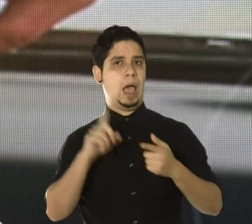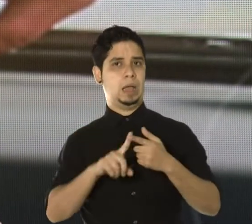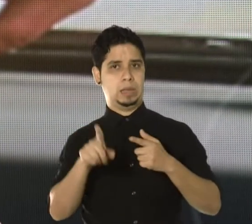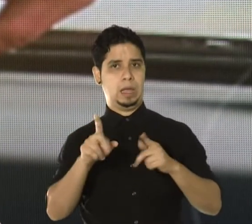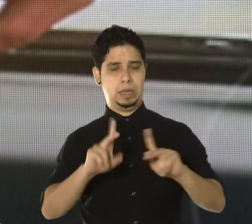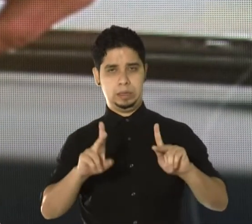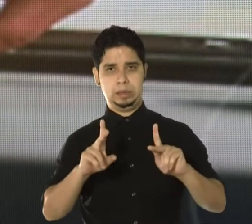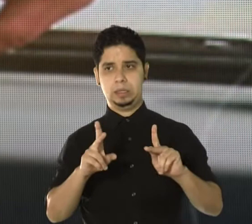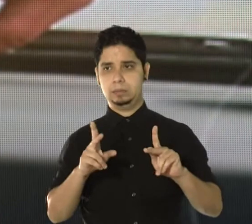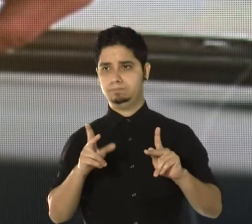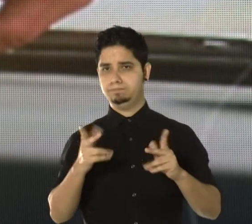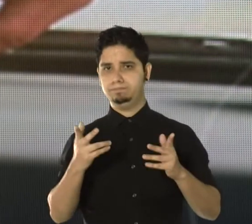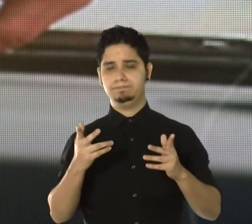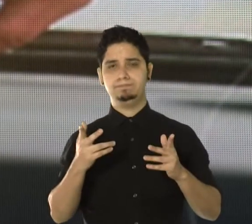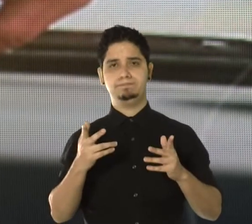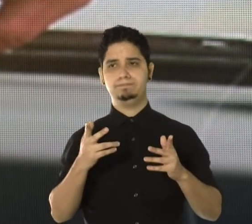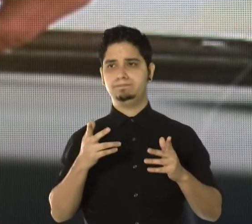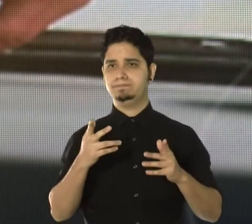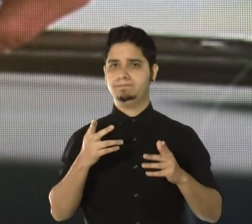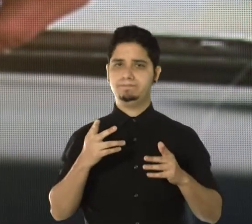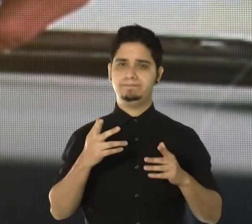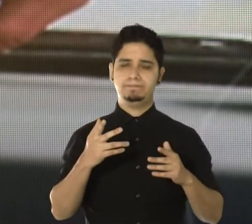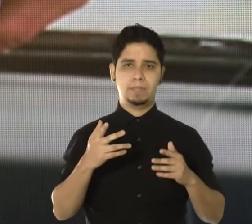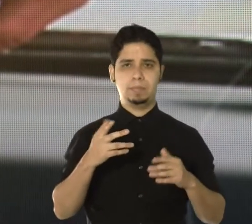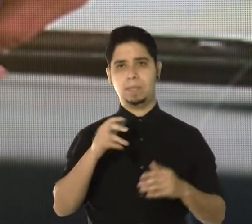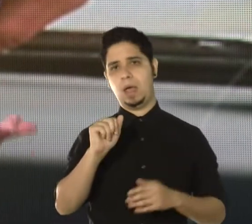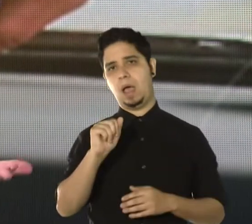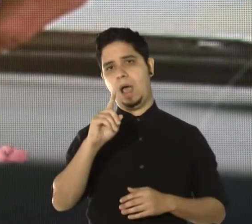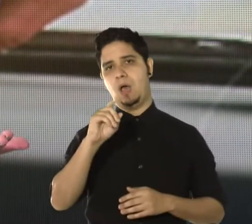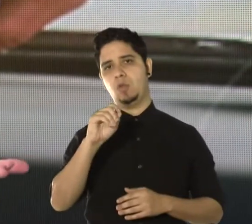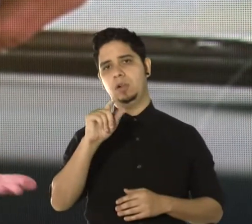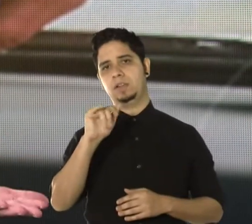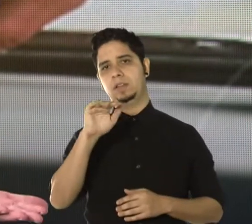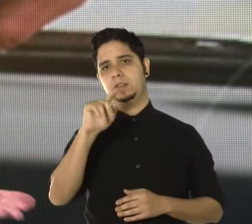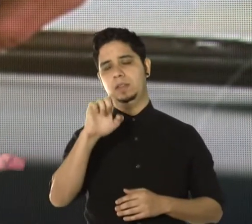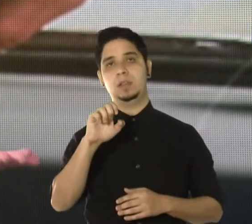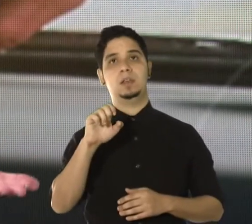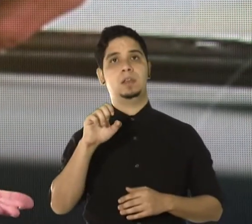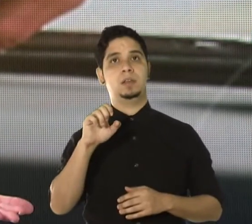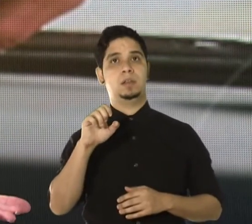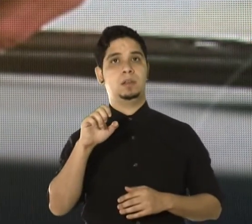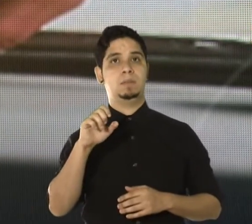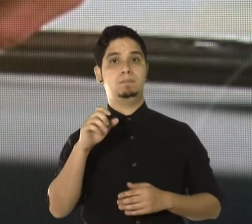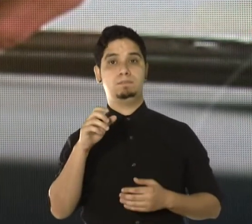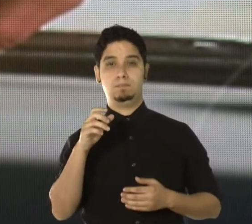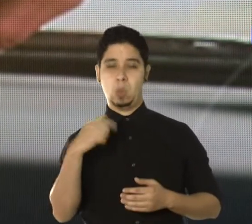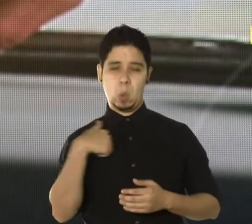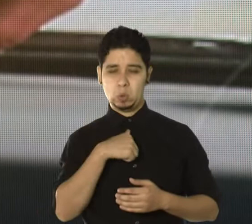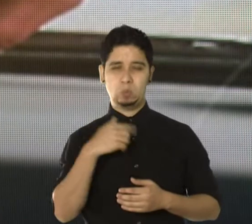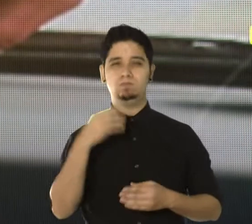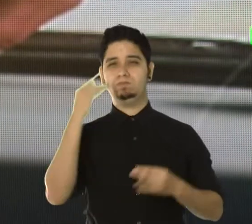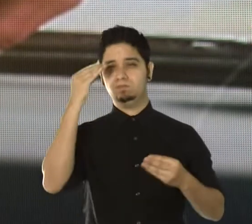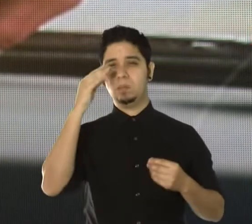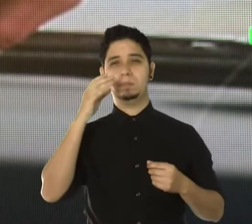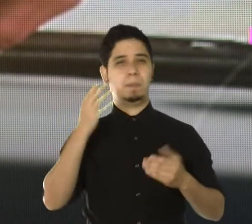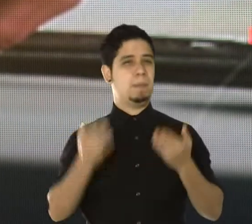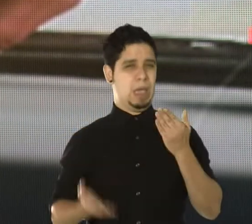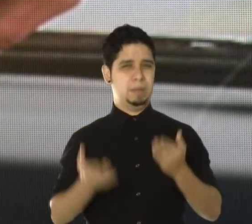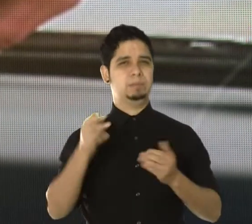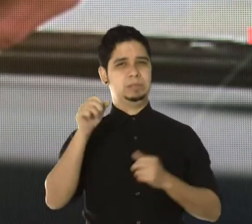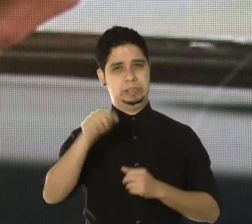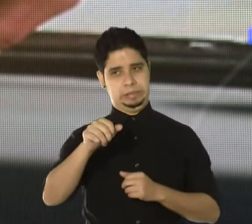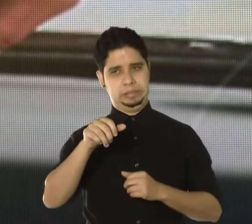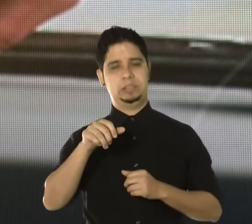¿no? que tenemos en Puerto Rico. Sí sabemos que probablemente vayamos a usar mano extranjera. Y otro componente que